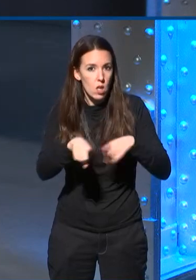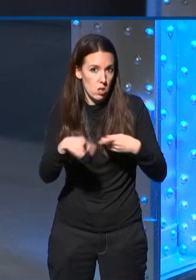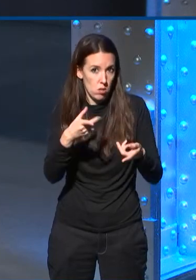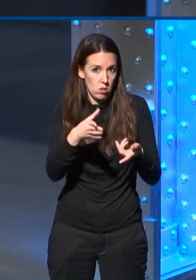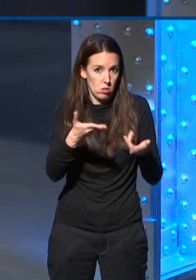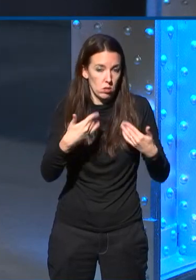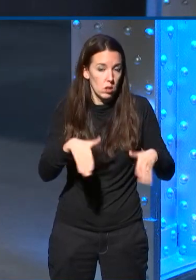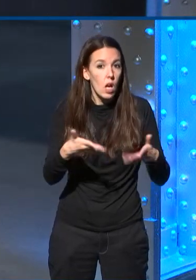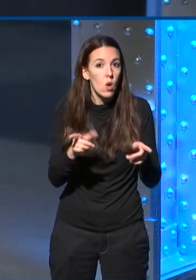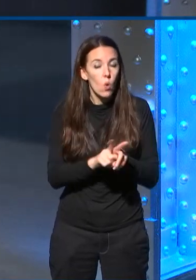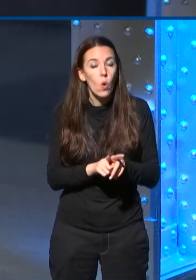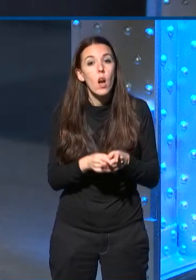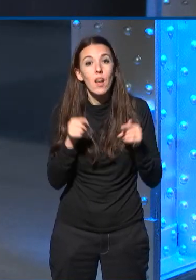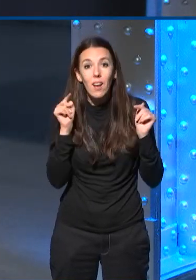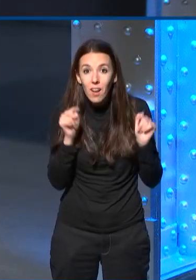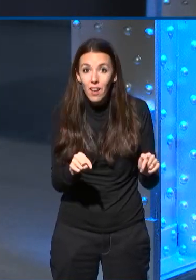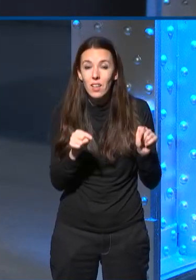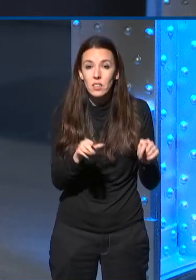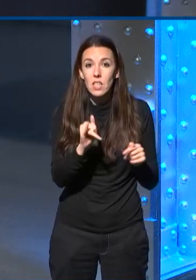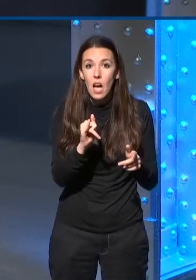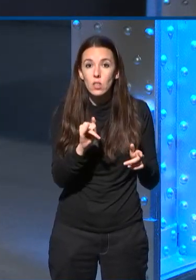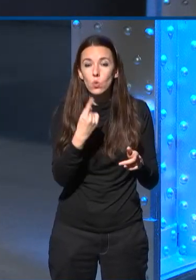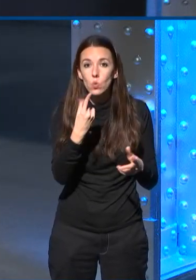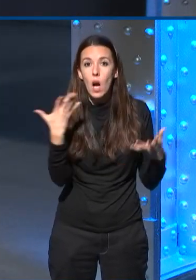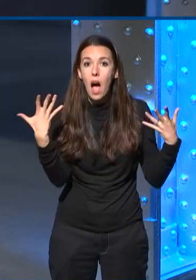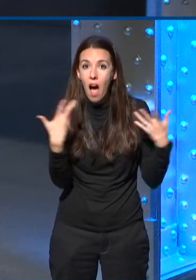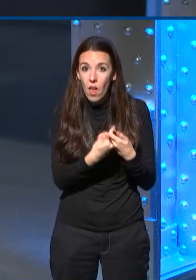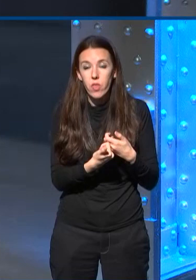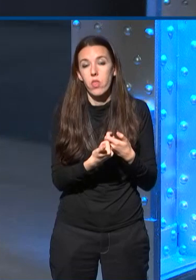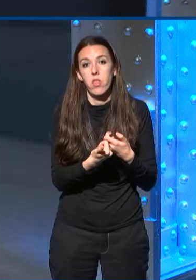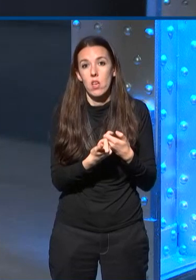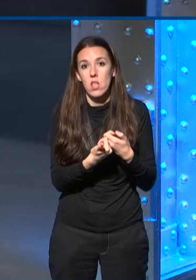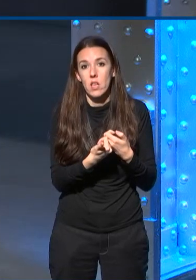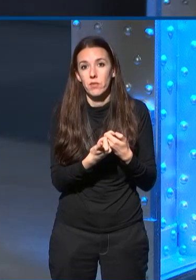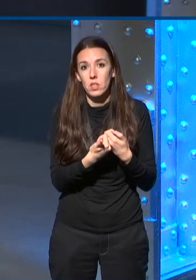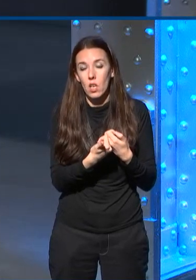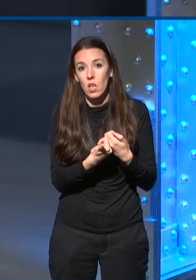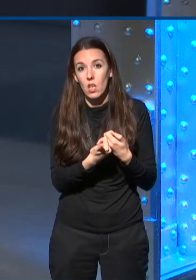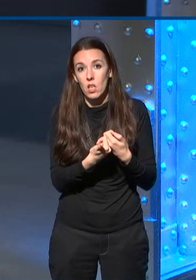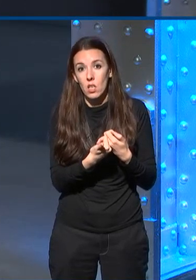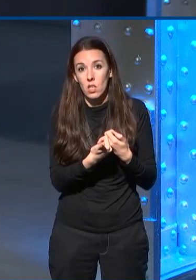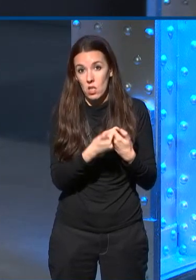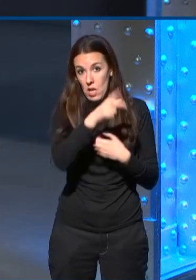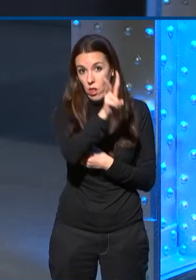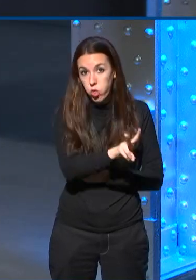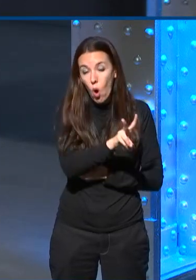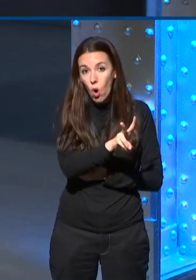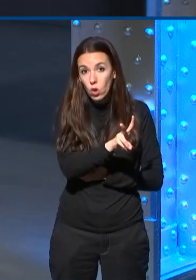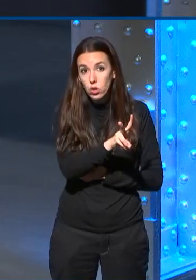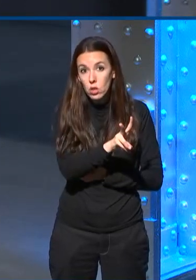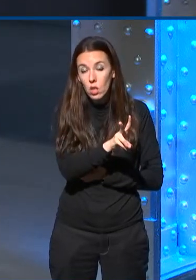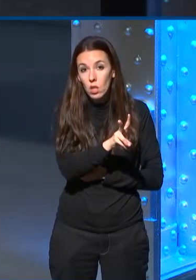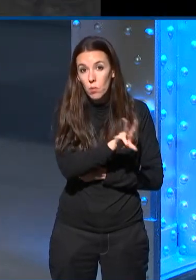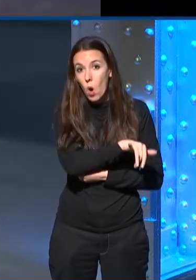¿vale? Entonces, tuvo un accidente el Spaceship, el 2, pues va en un